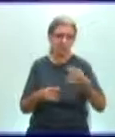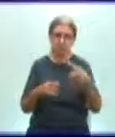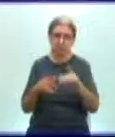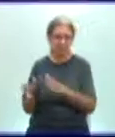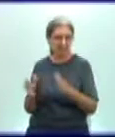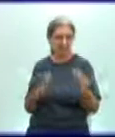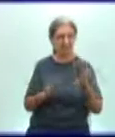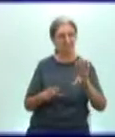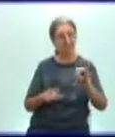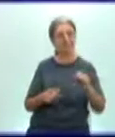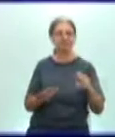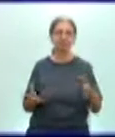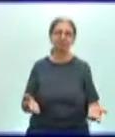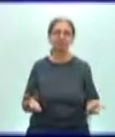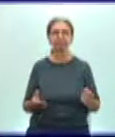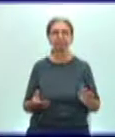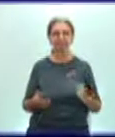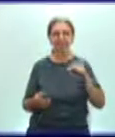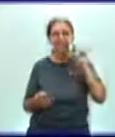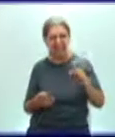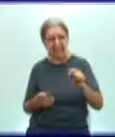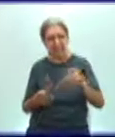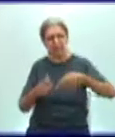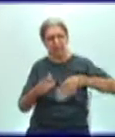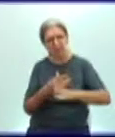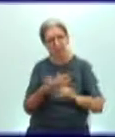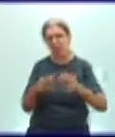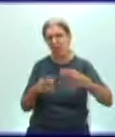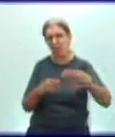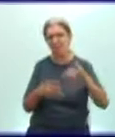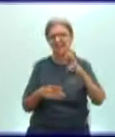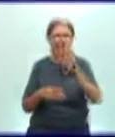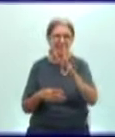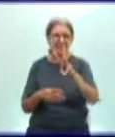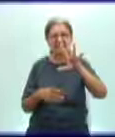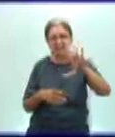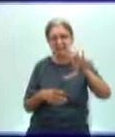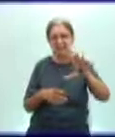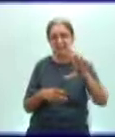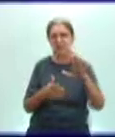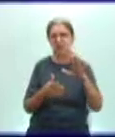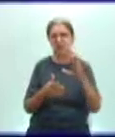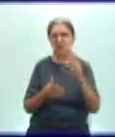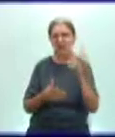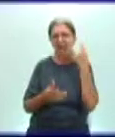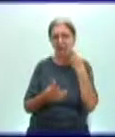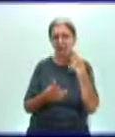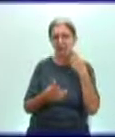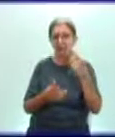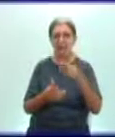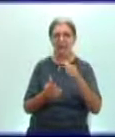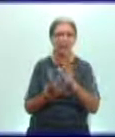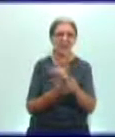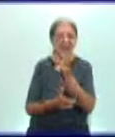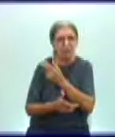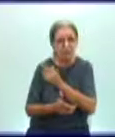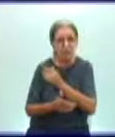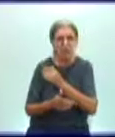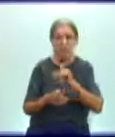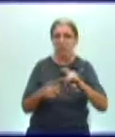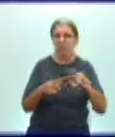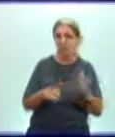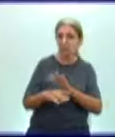siguiente: esto pasó hace 35 años, por marzo, porque ya en abril andaba yo en el monte corriendo